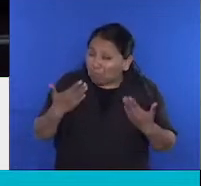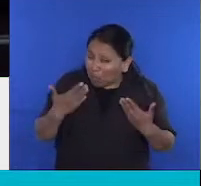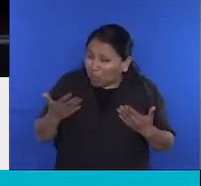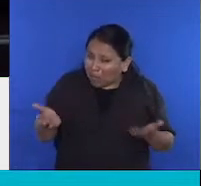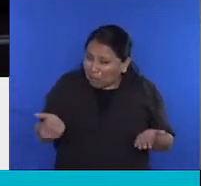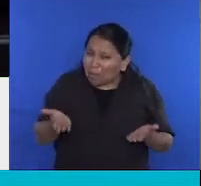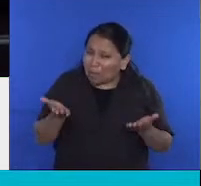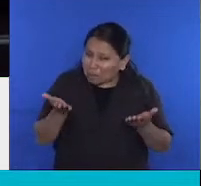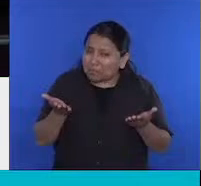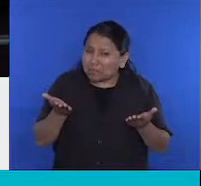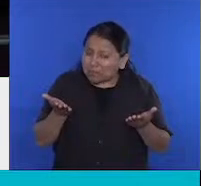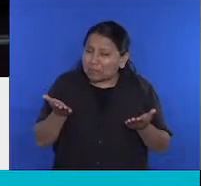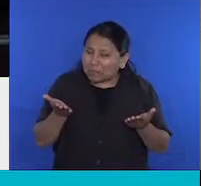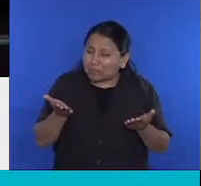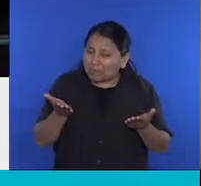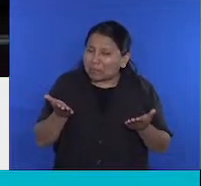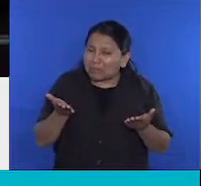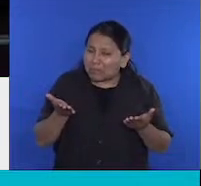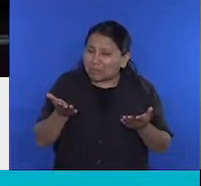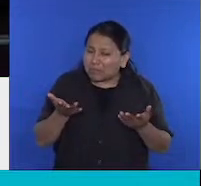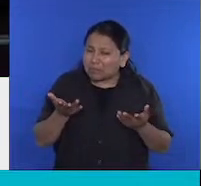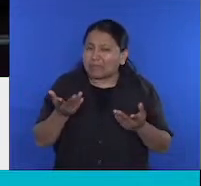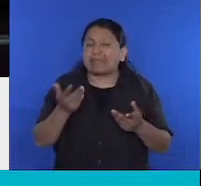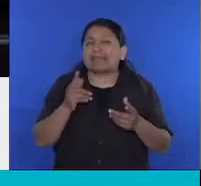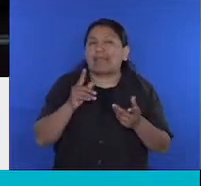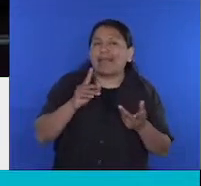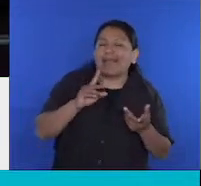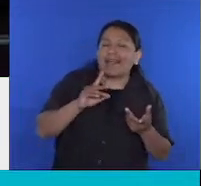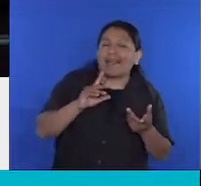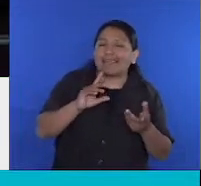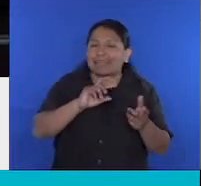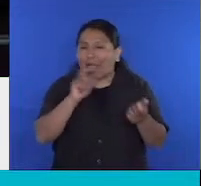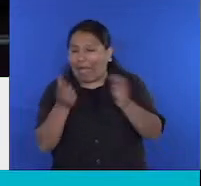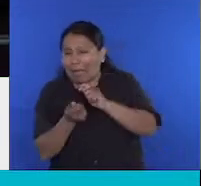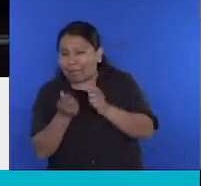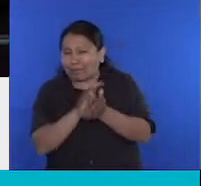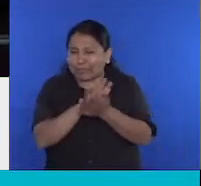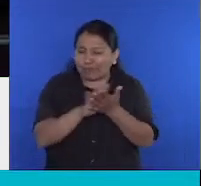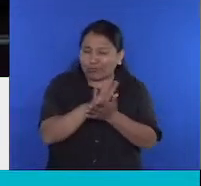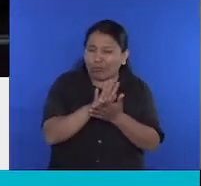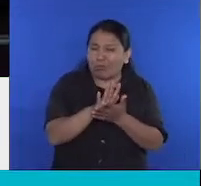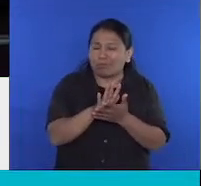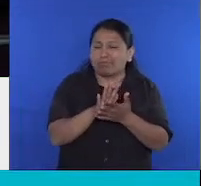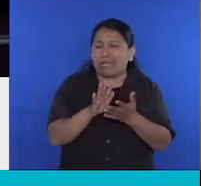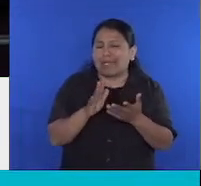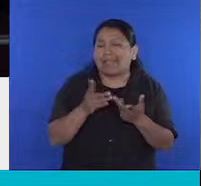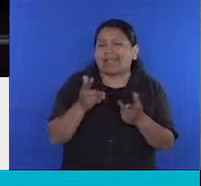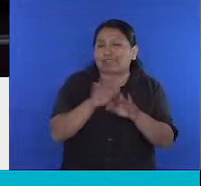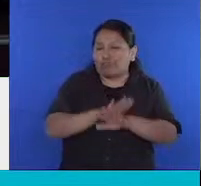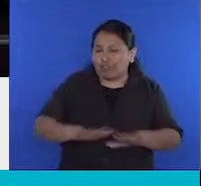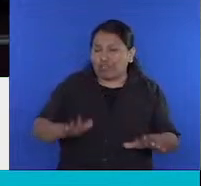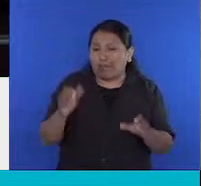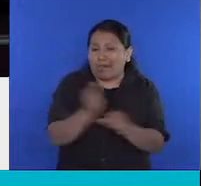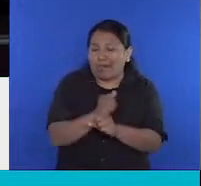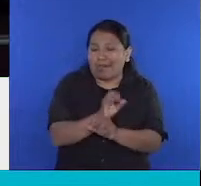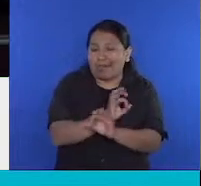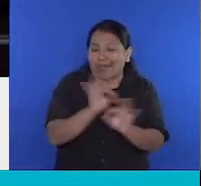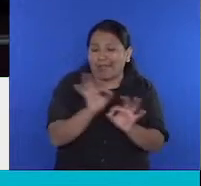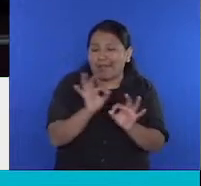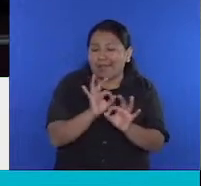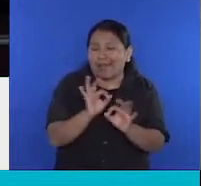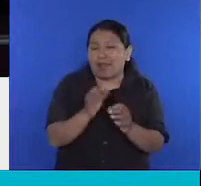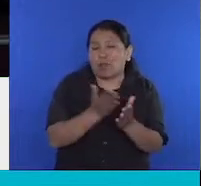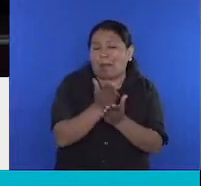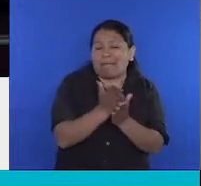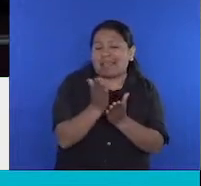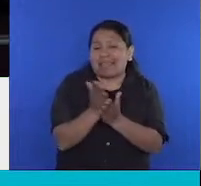ese contraturno o algún tipo de solución para que esos chicos que no aprobaron materias en un año puedan